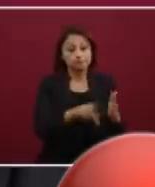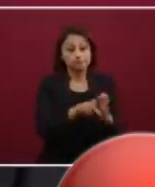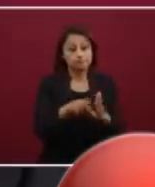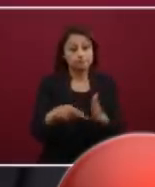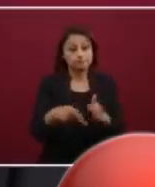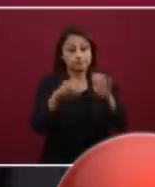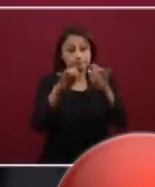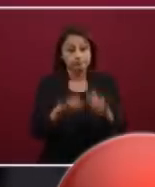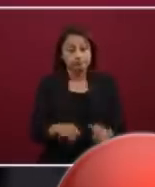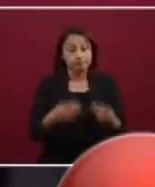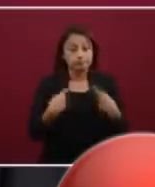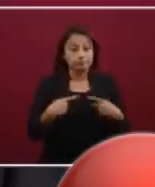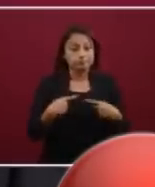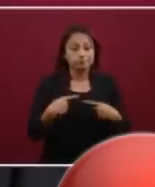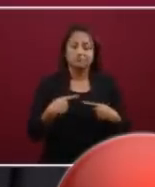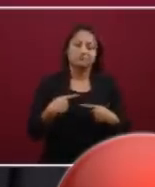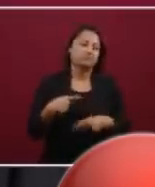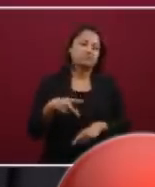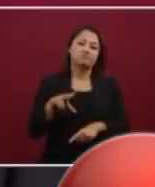de quienes